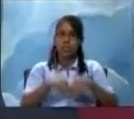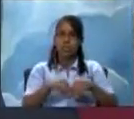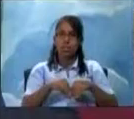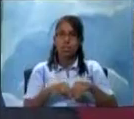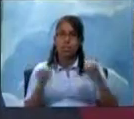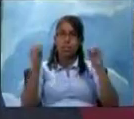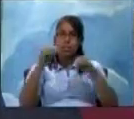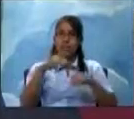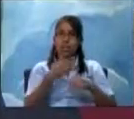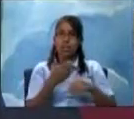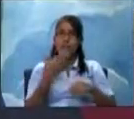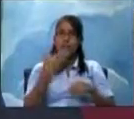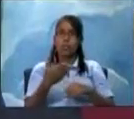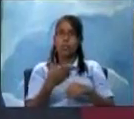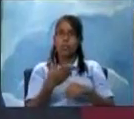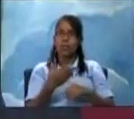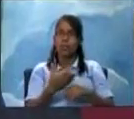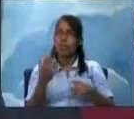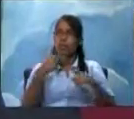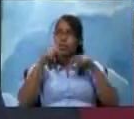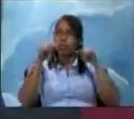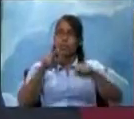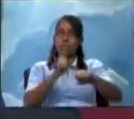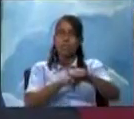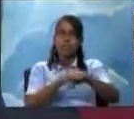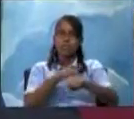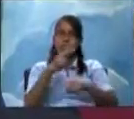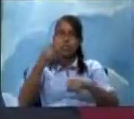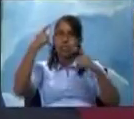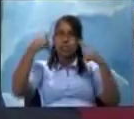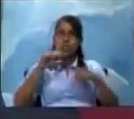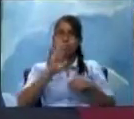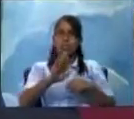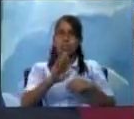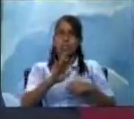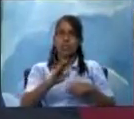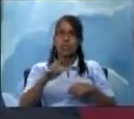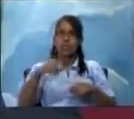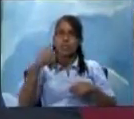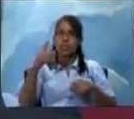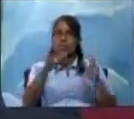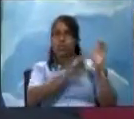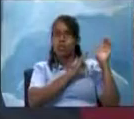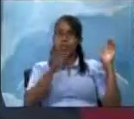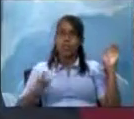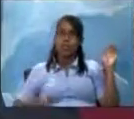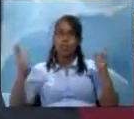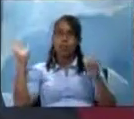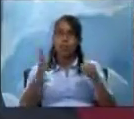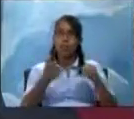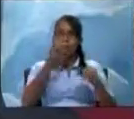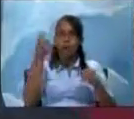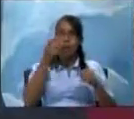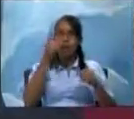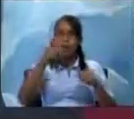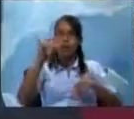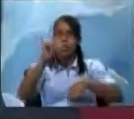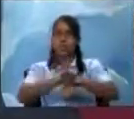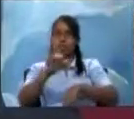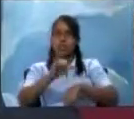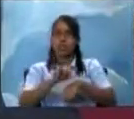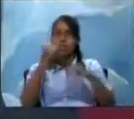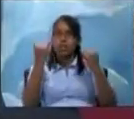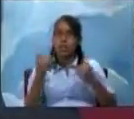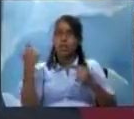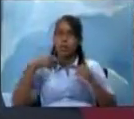cantidad monetaria que le pidan. Pero en esta ocasión no será así, amigo, vecino. Cuando Cristo venga a buscar a su iglesia,